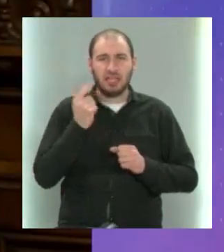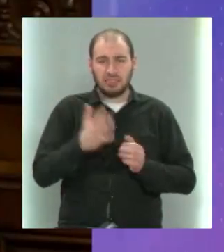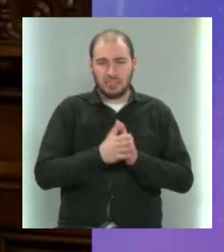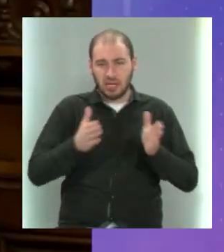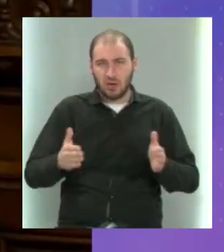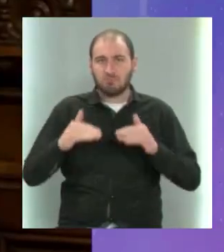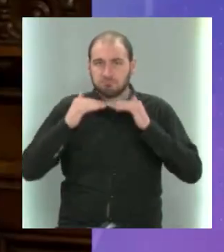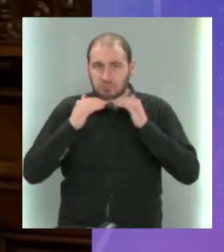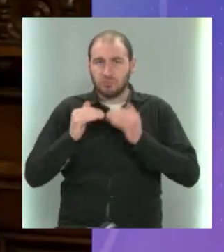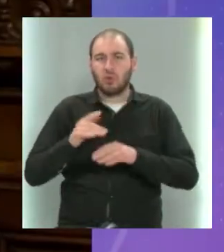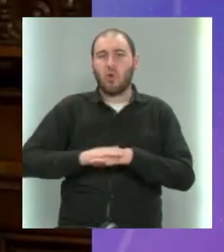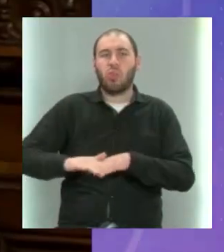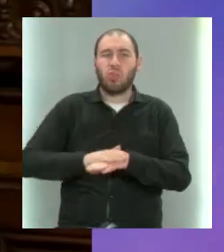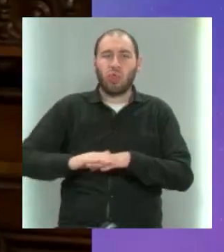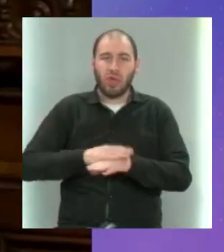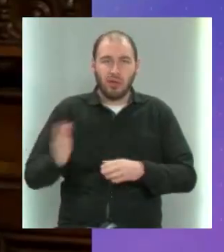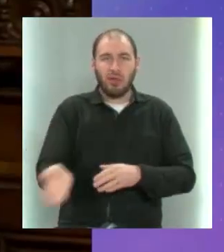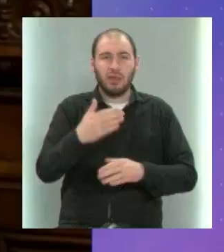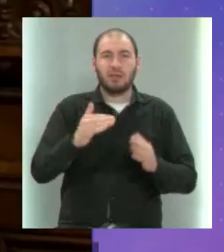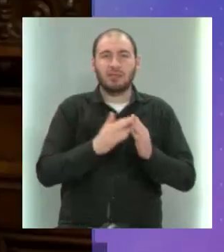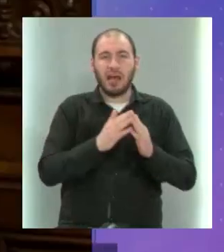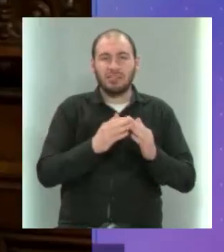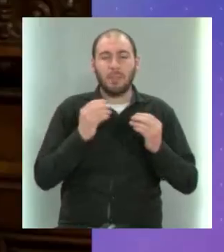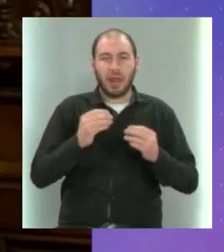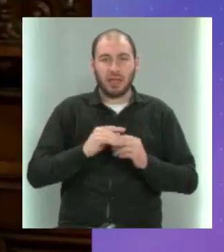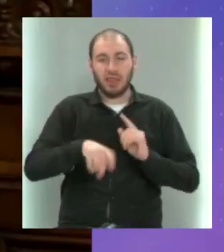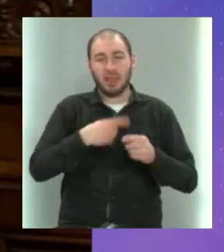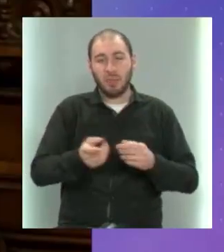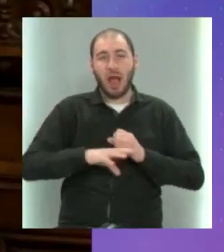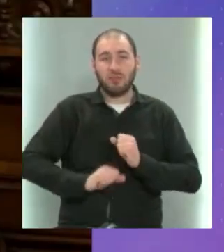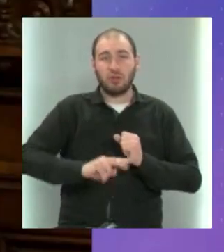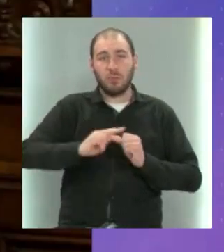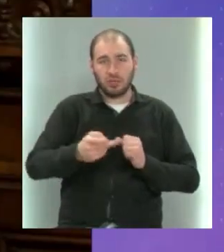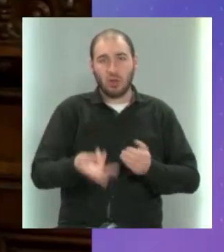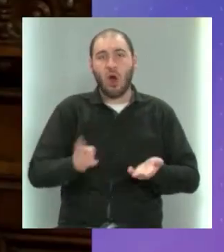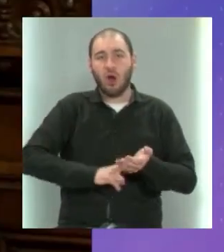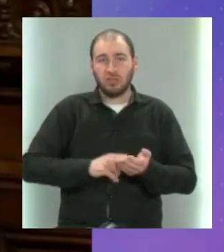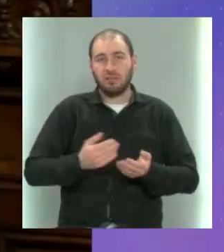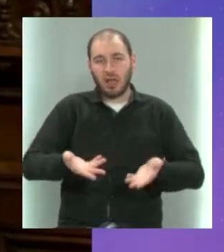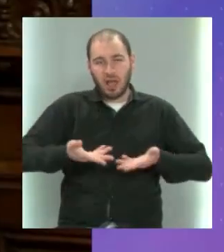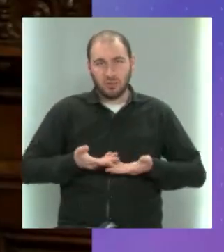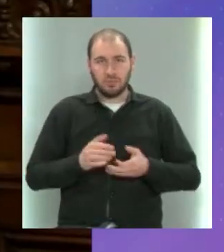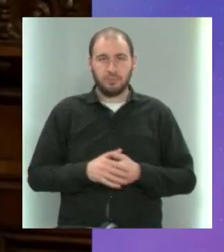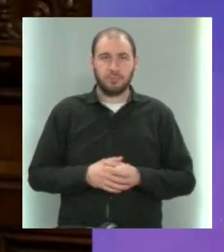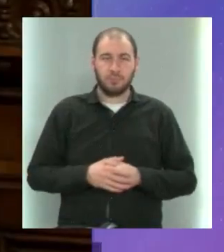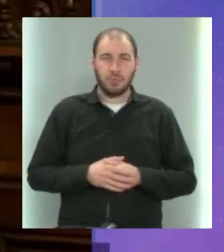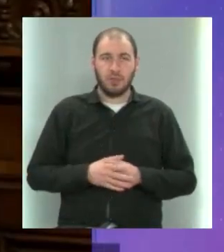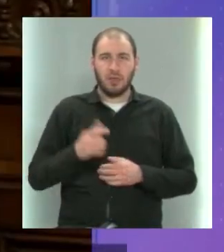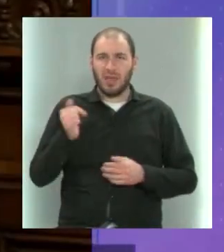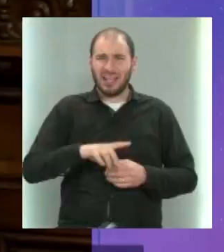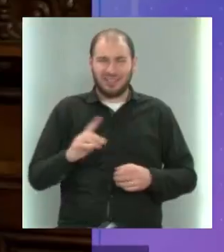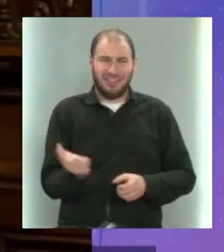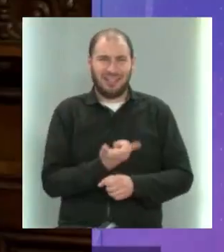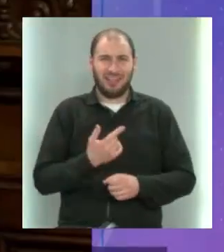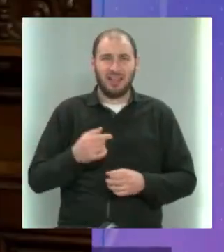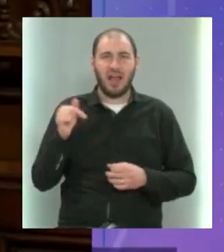la escucho, le sobo la espalda, la vuelvo a mandar a la casa para que en el próximo aborto vuelva y vuelva a contar conmigo. Es irrisorio